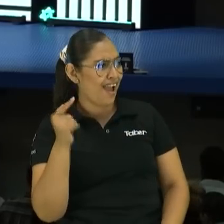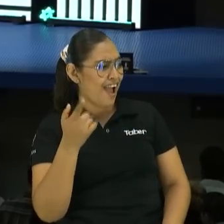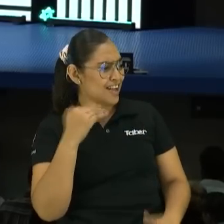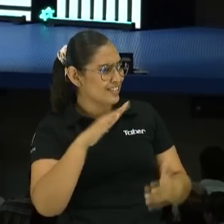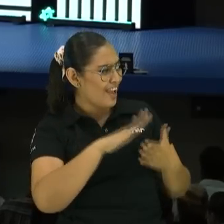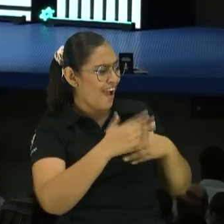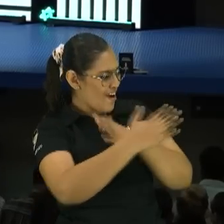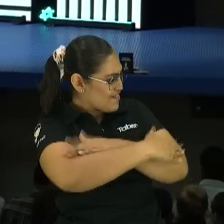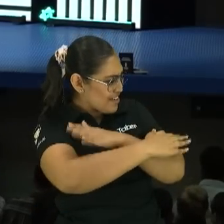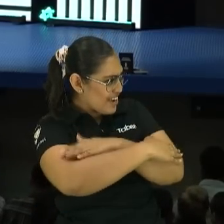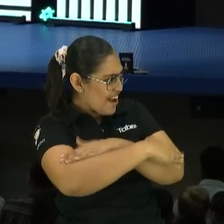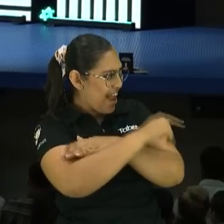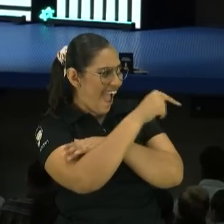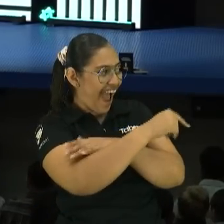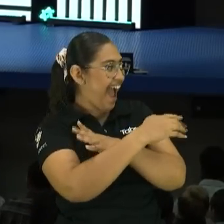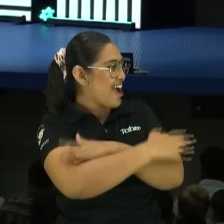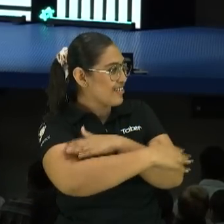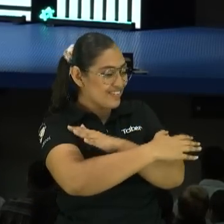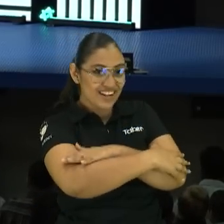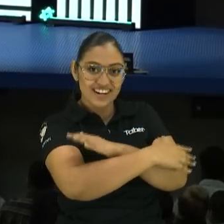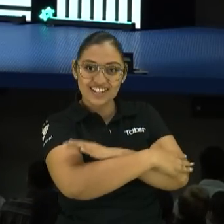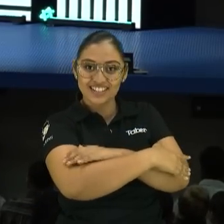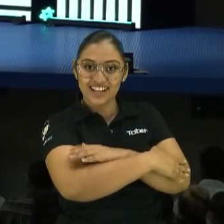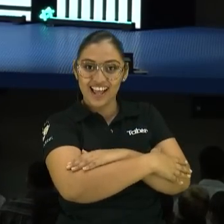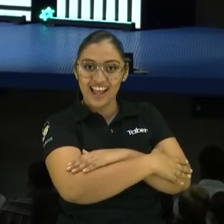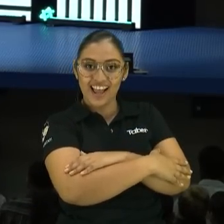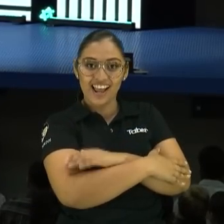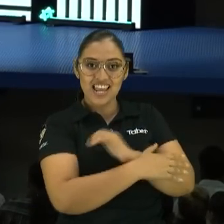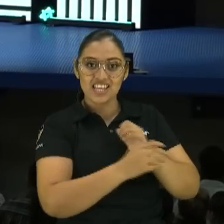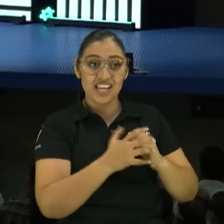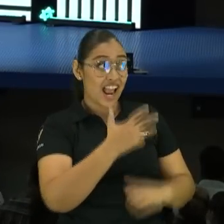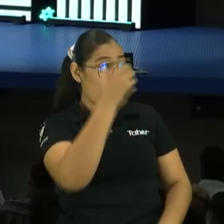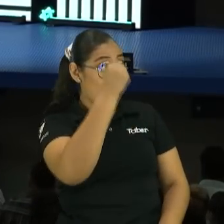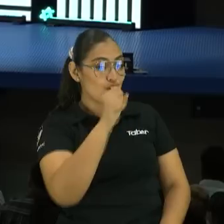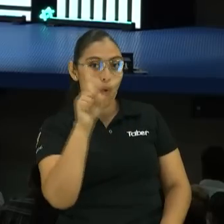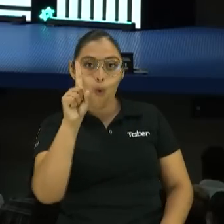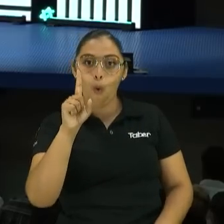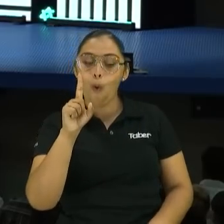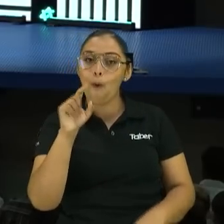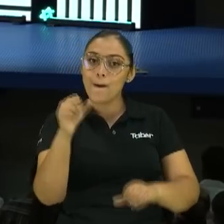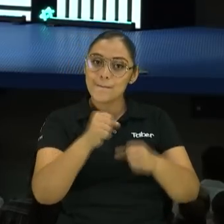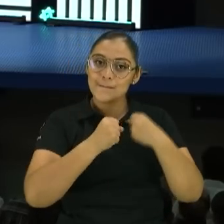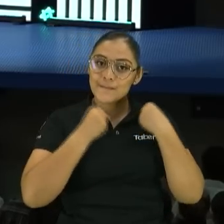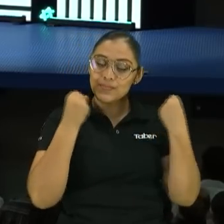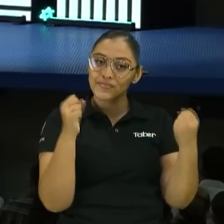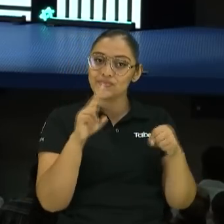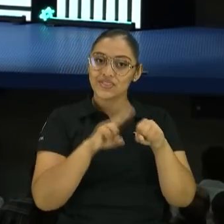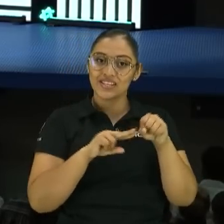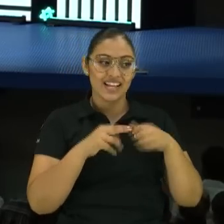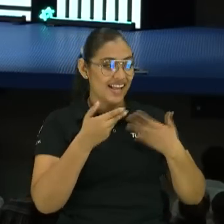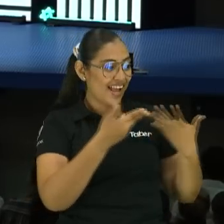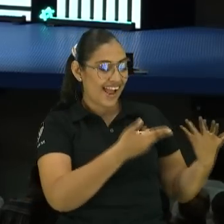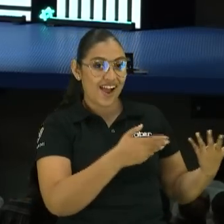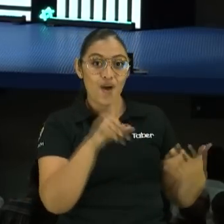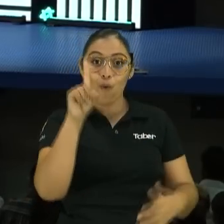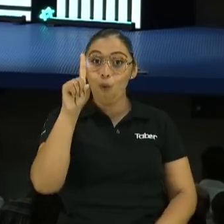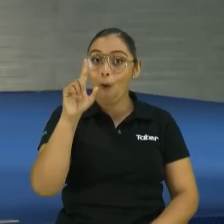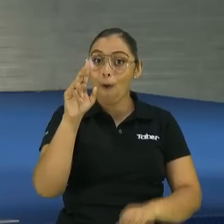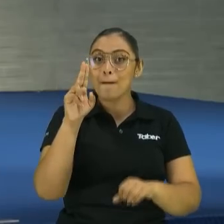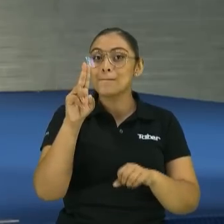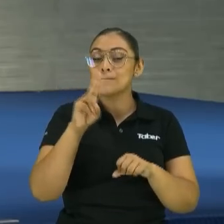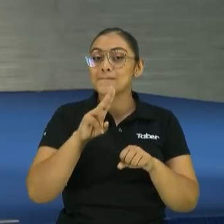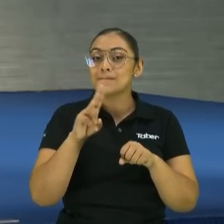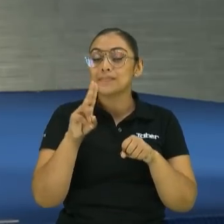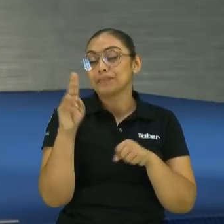Ese es el hombre de mi hija el pirruri Ay qué lindo un millón de dólares por un tiro